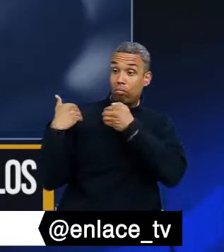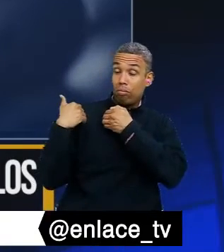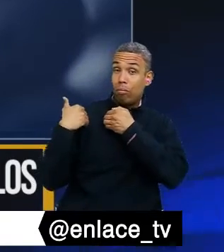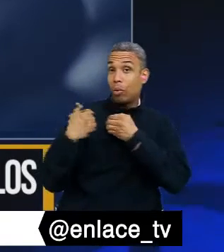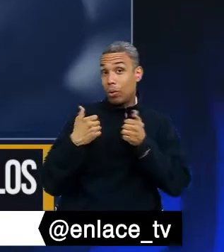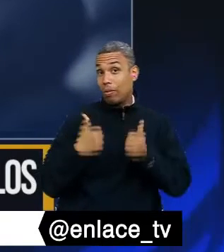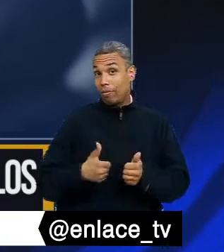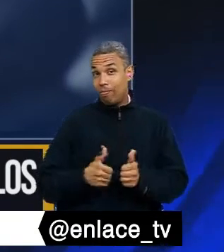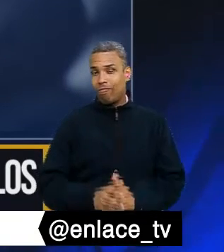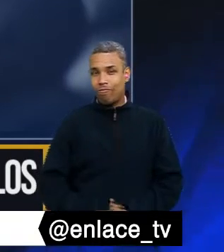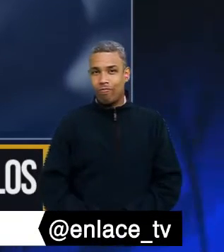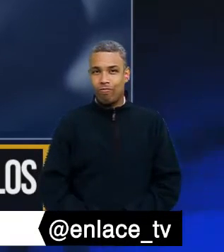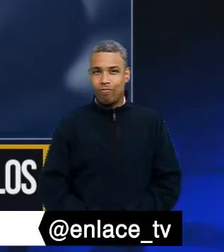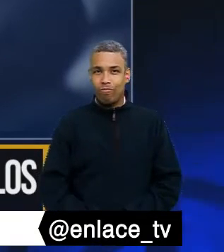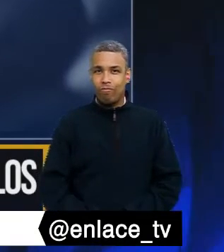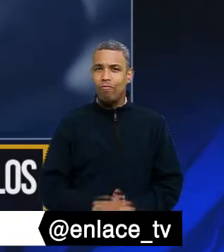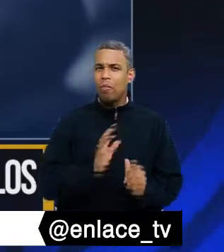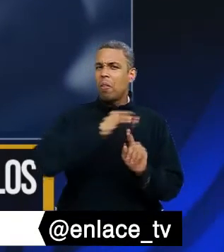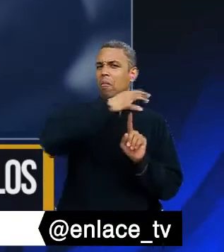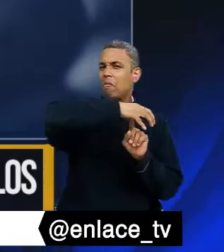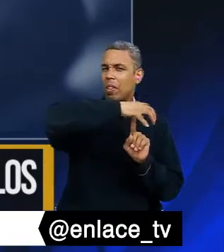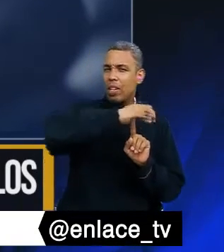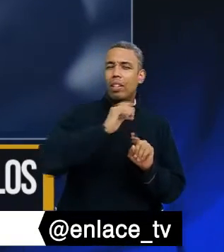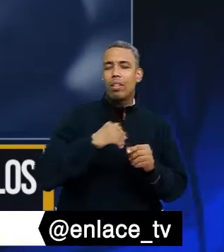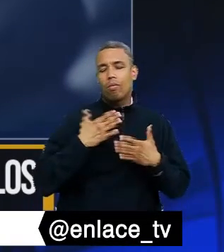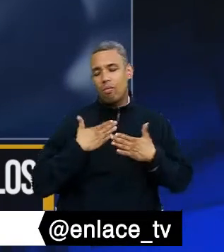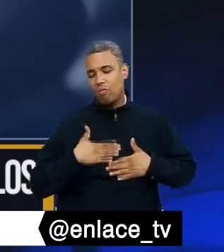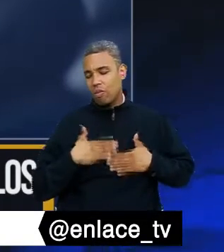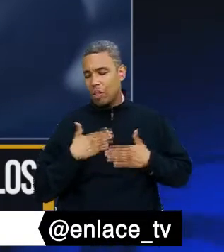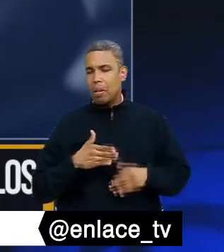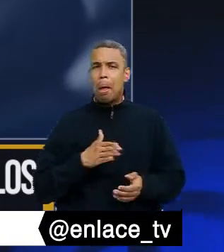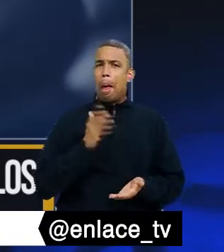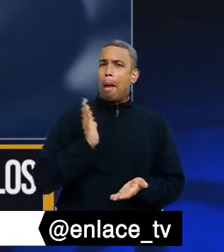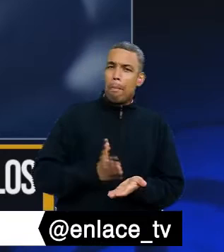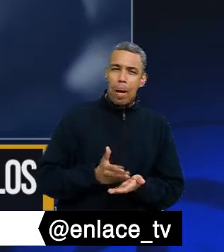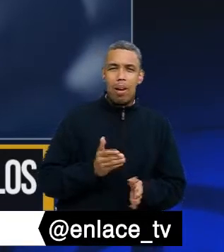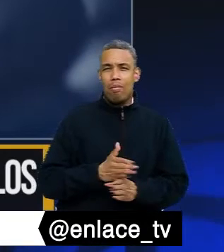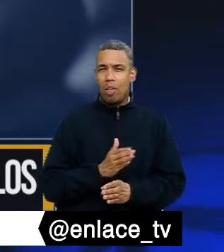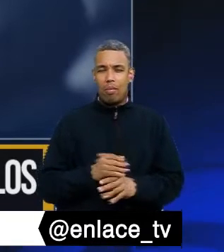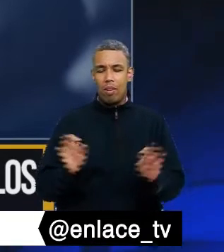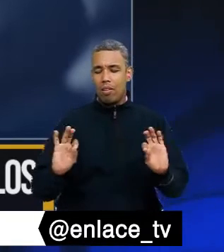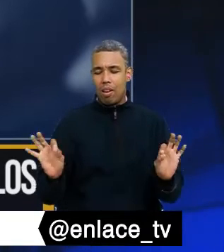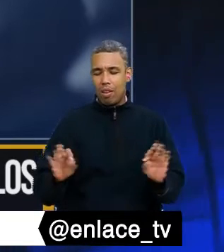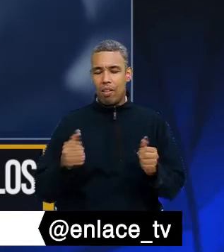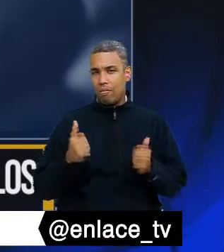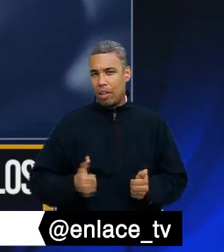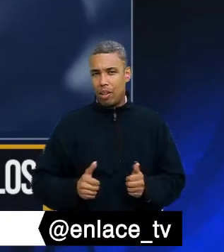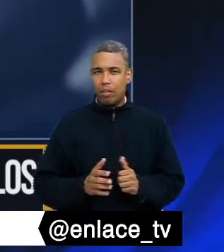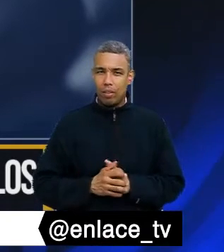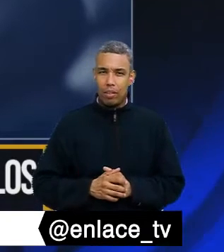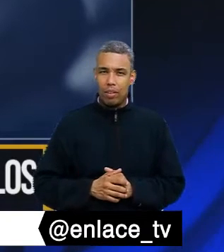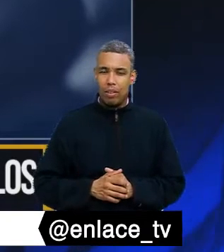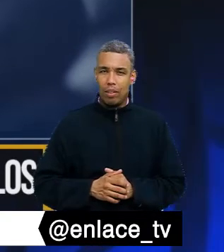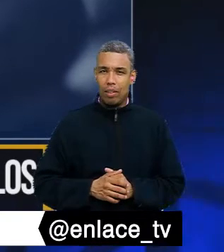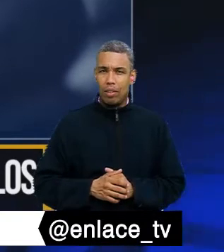poder ya ejercer. Fue una feria tranquila, sin ningún contratiempo, con una gran cantidad y calidad